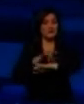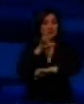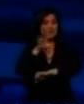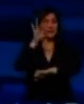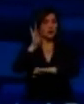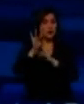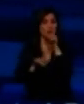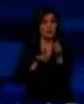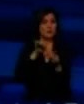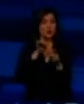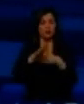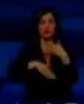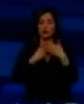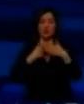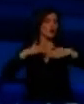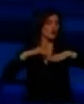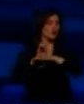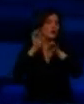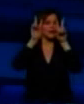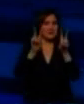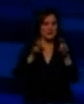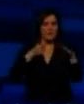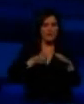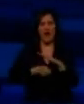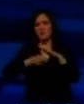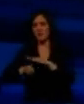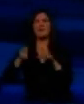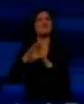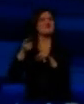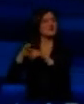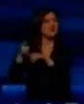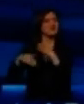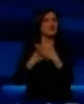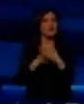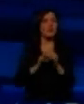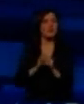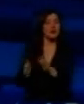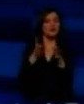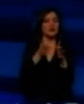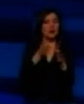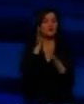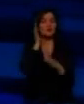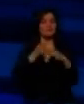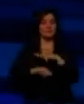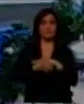38 personas a nivel nacional relacionadas con asesinatos, tentativas de asesinato y